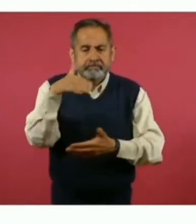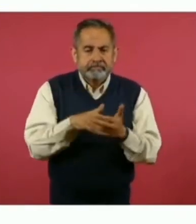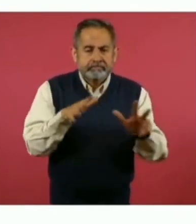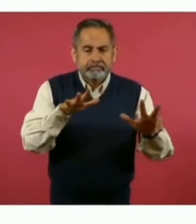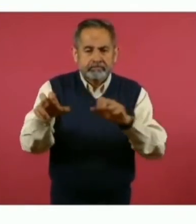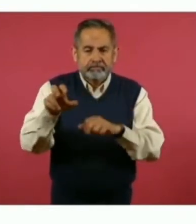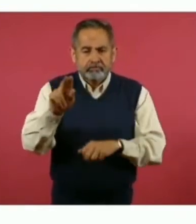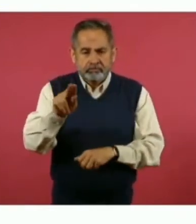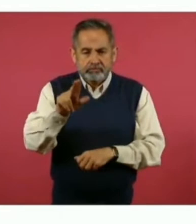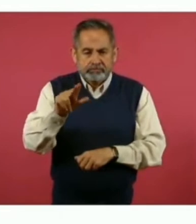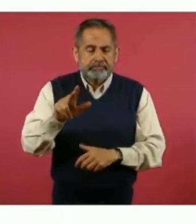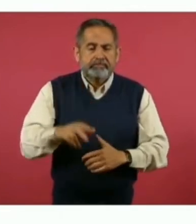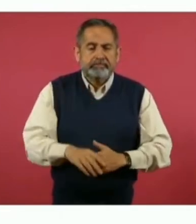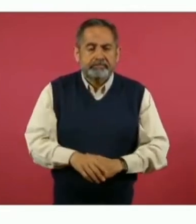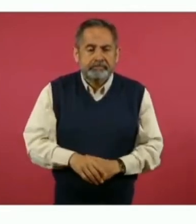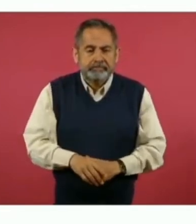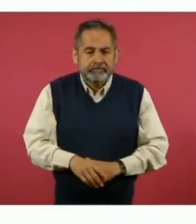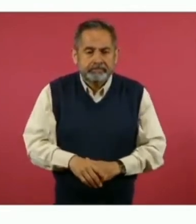15,880.